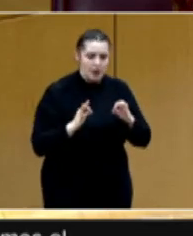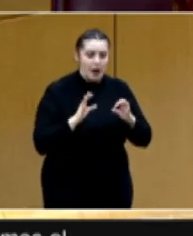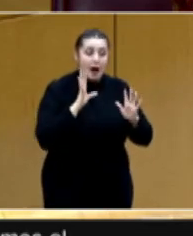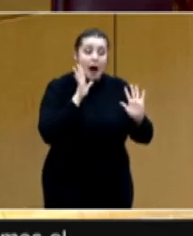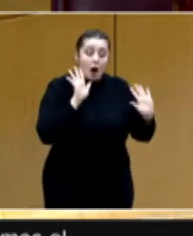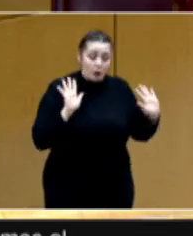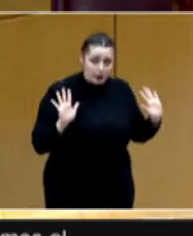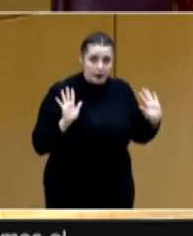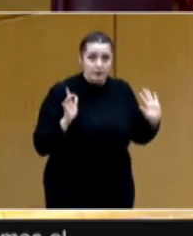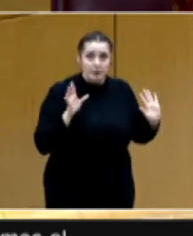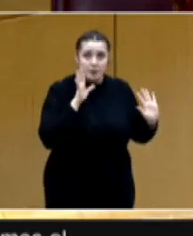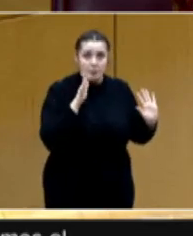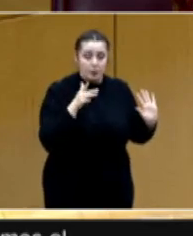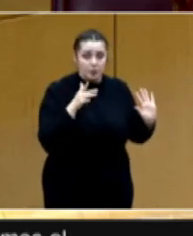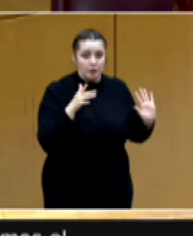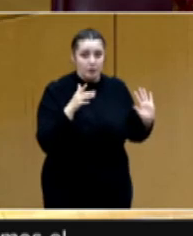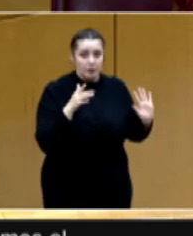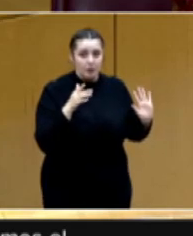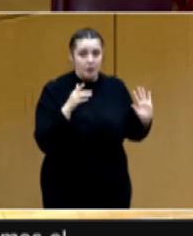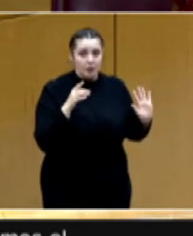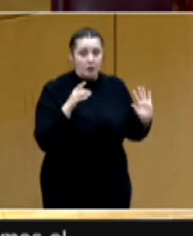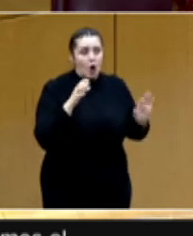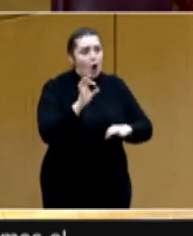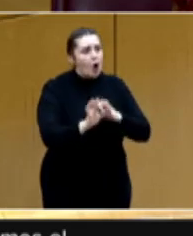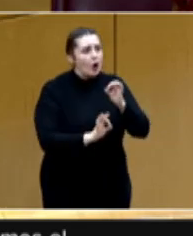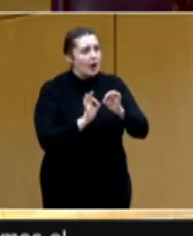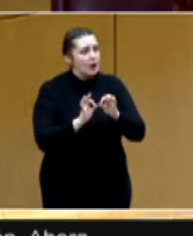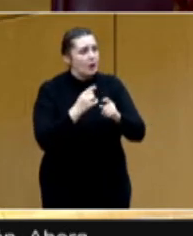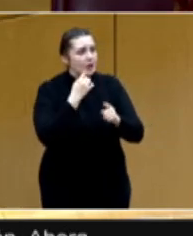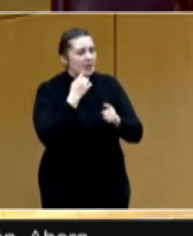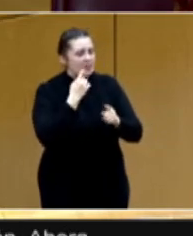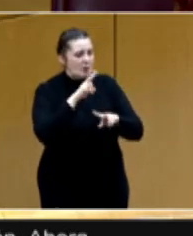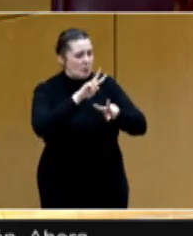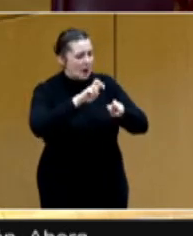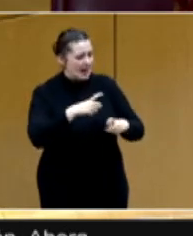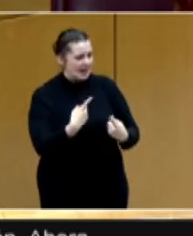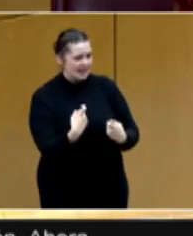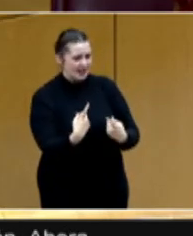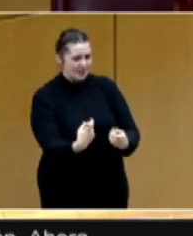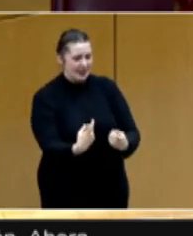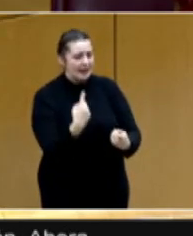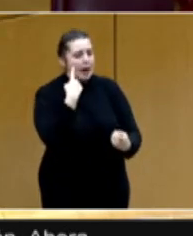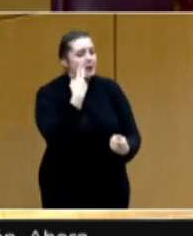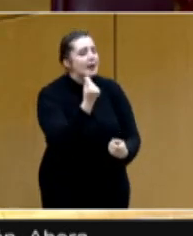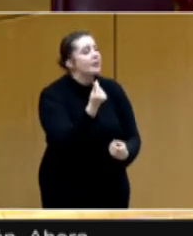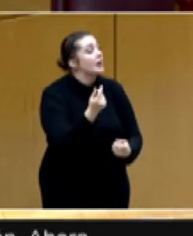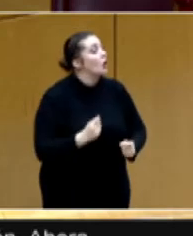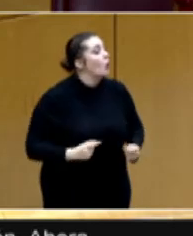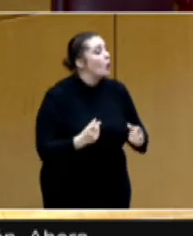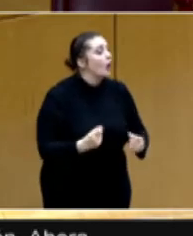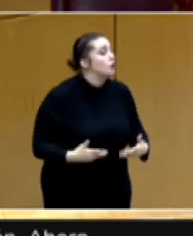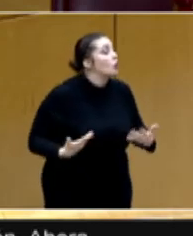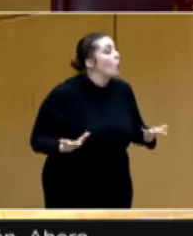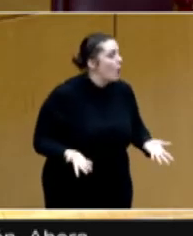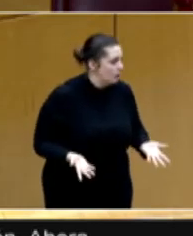ya que era un anteproyecto que carecía de un análisis de cuánto dinero iba a